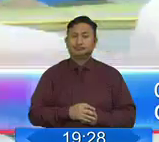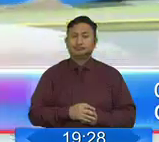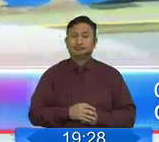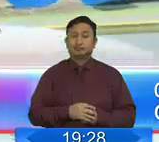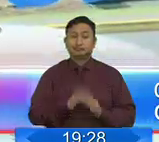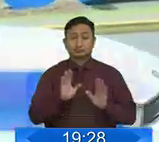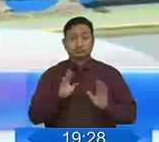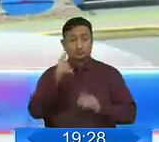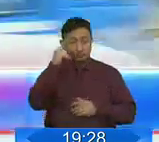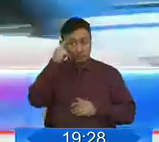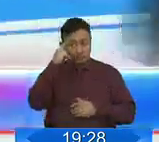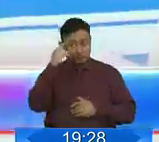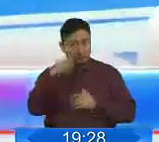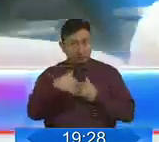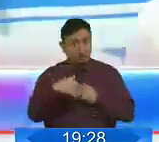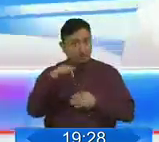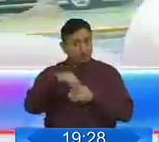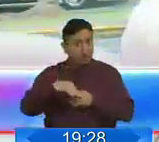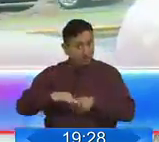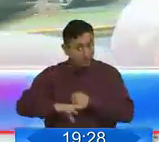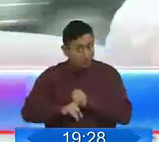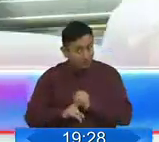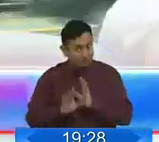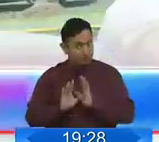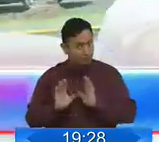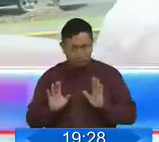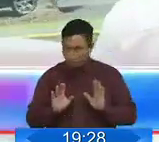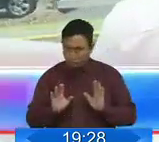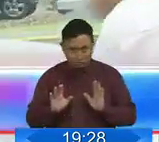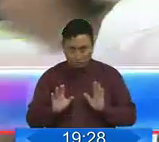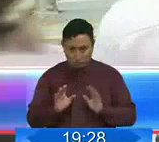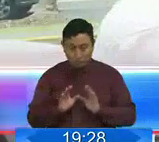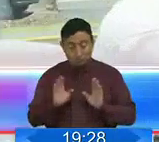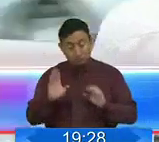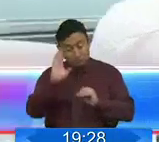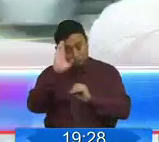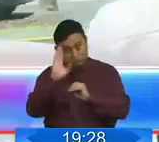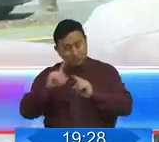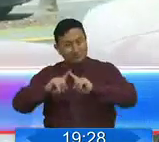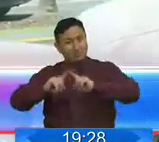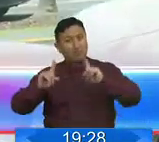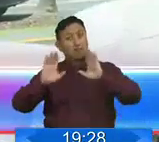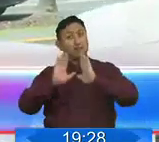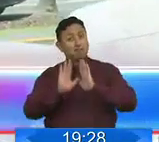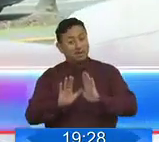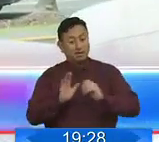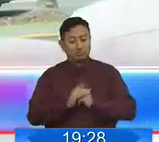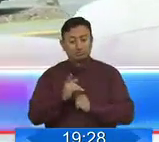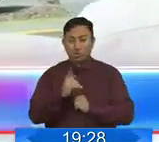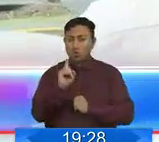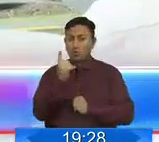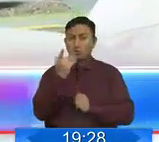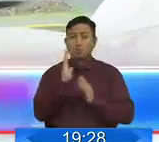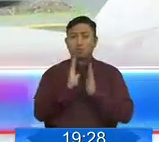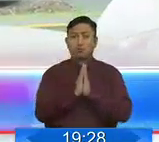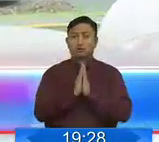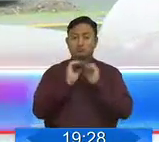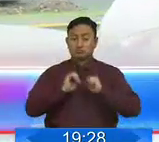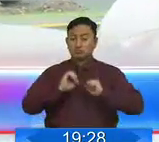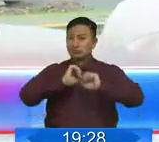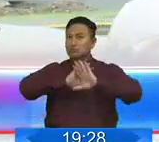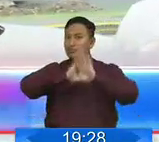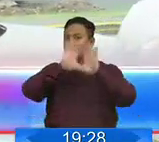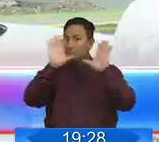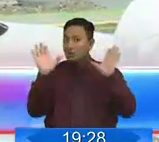que va a haber fraude. Creo que no es eso el fin. Solamente solicitamos